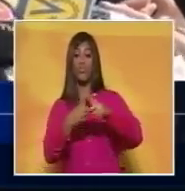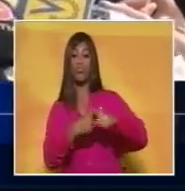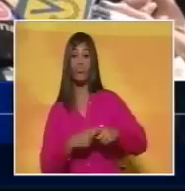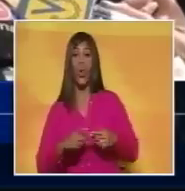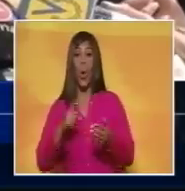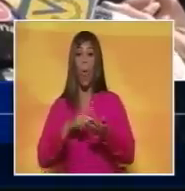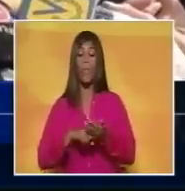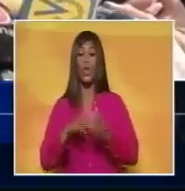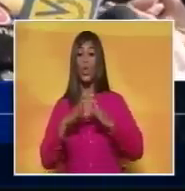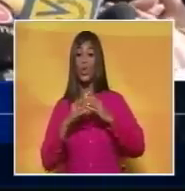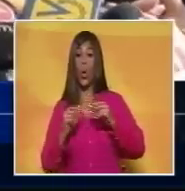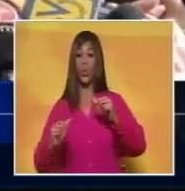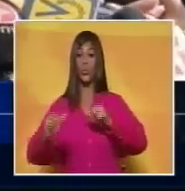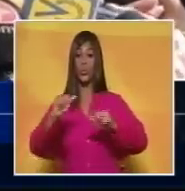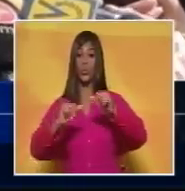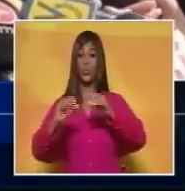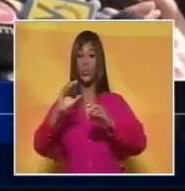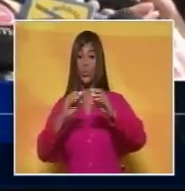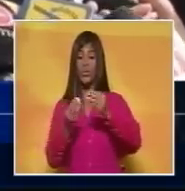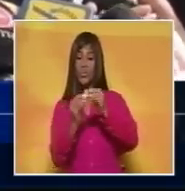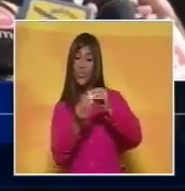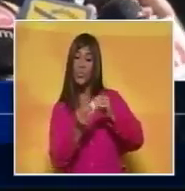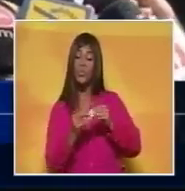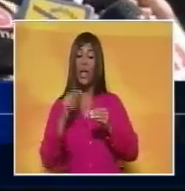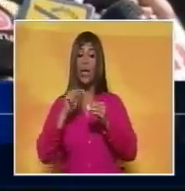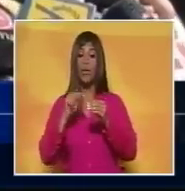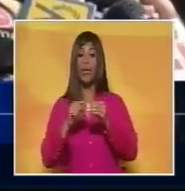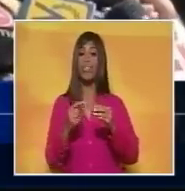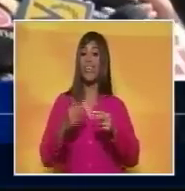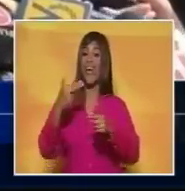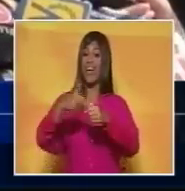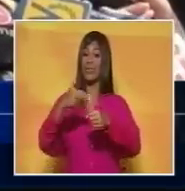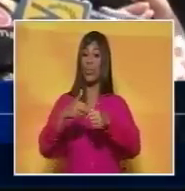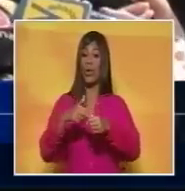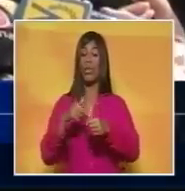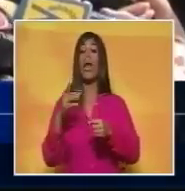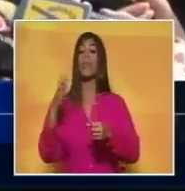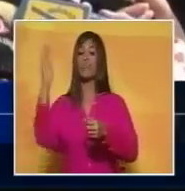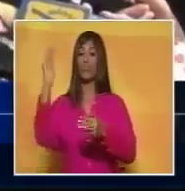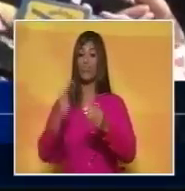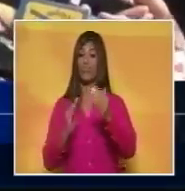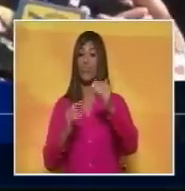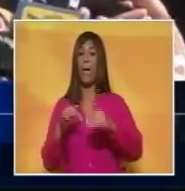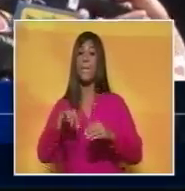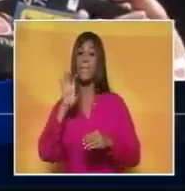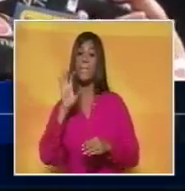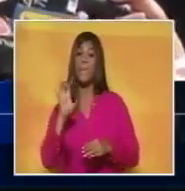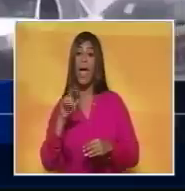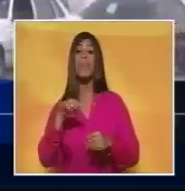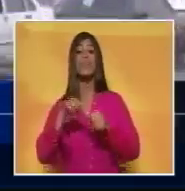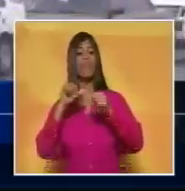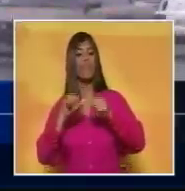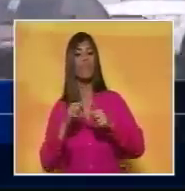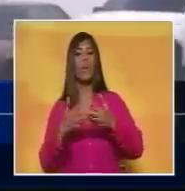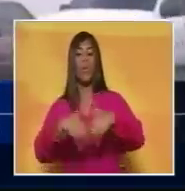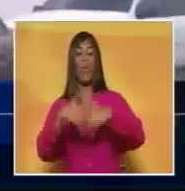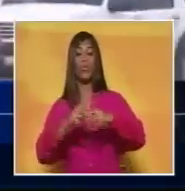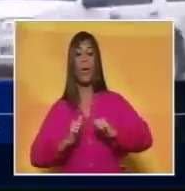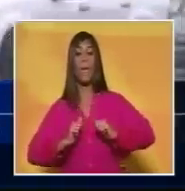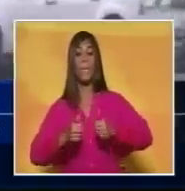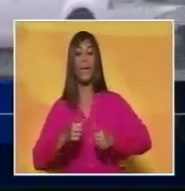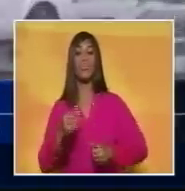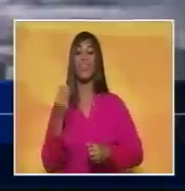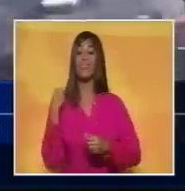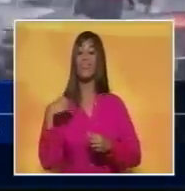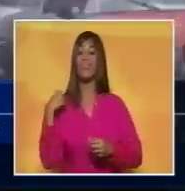todos los aditivos, componentes de la gasolina lleguen al país para continuar con la producción. Respecto a las